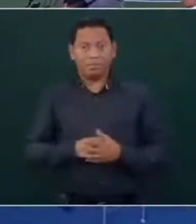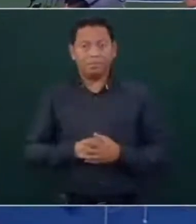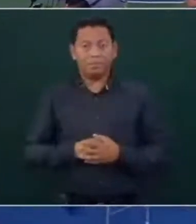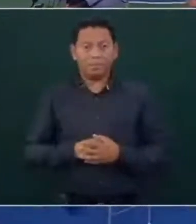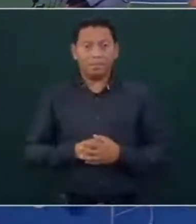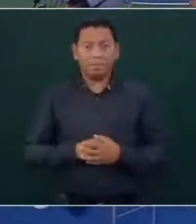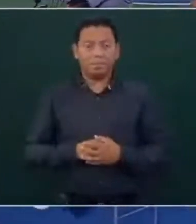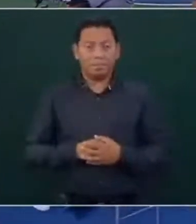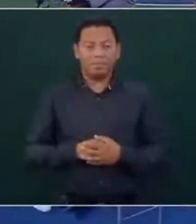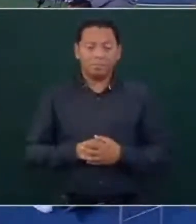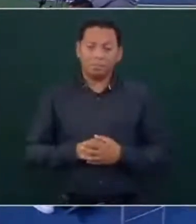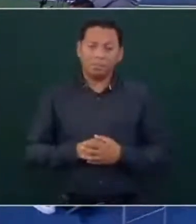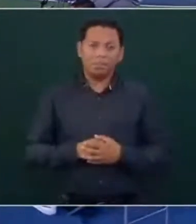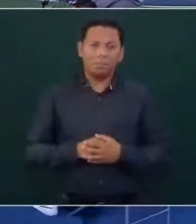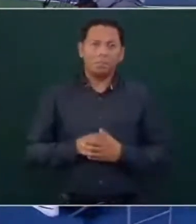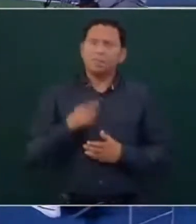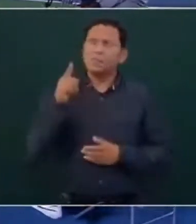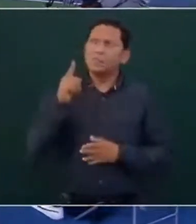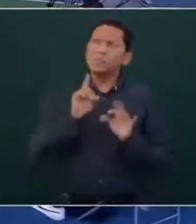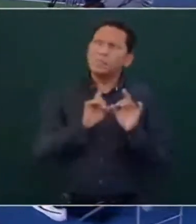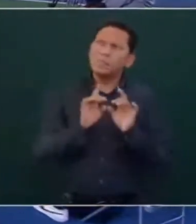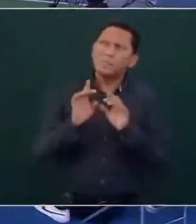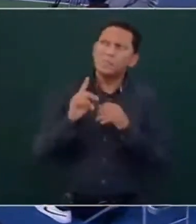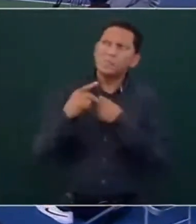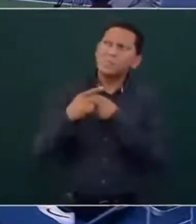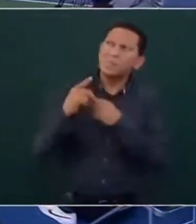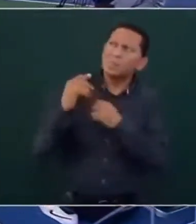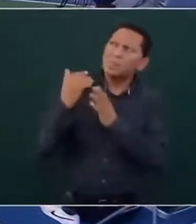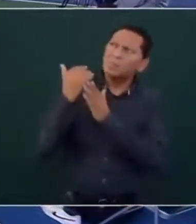muy baja la incidencia.